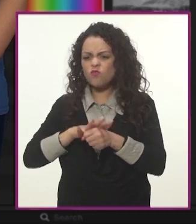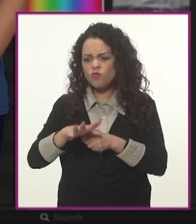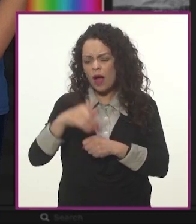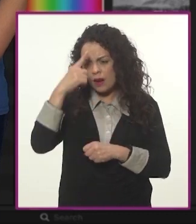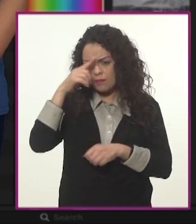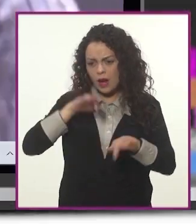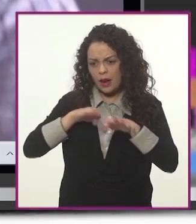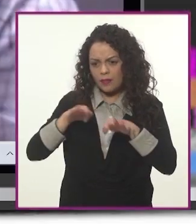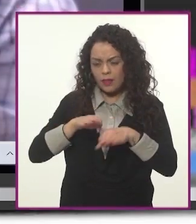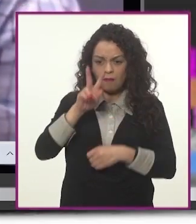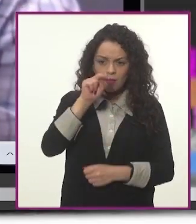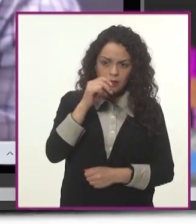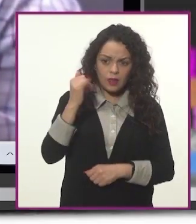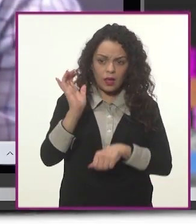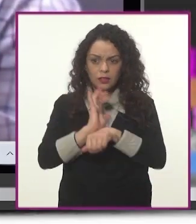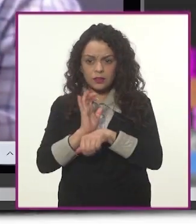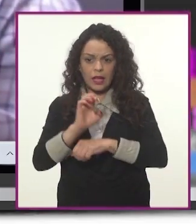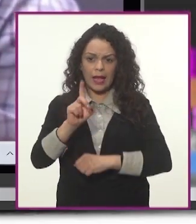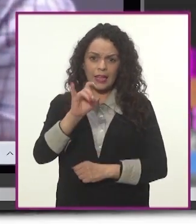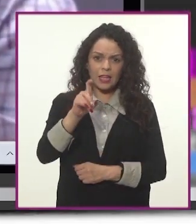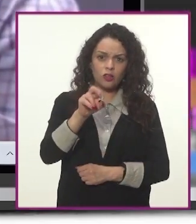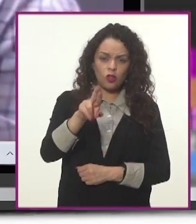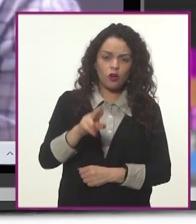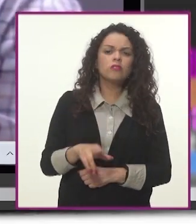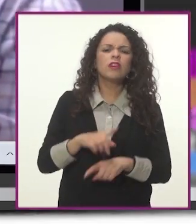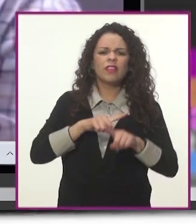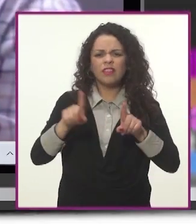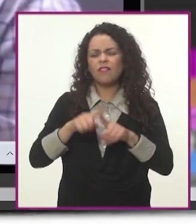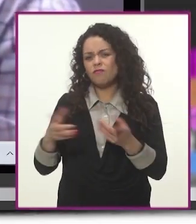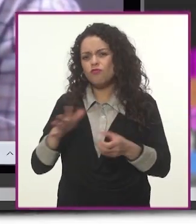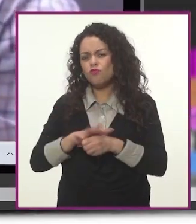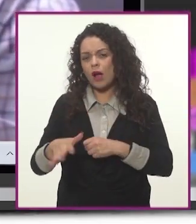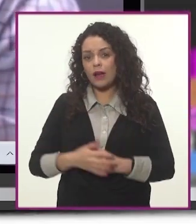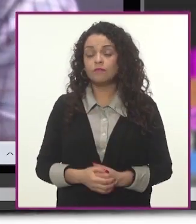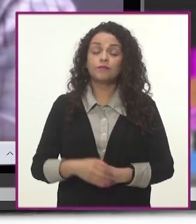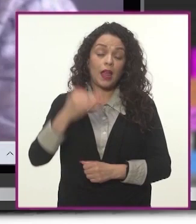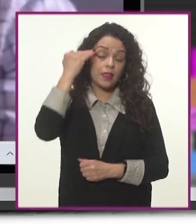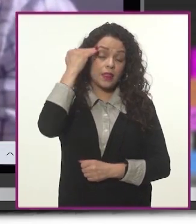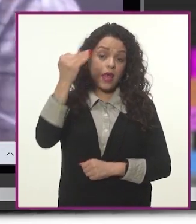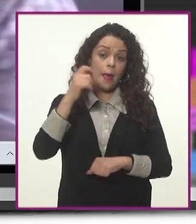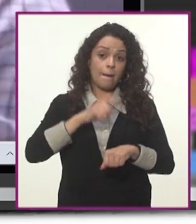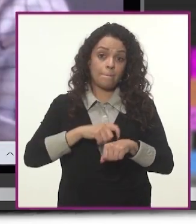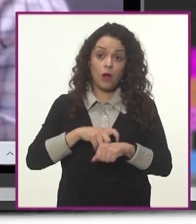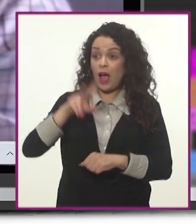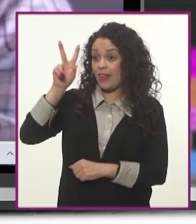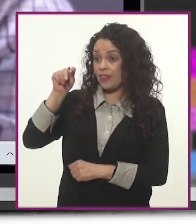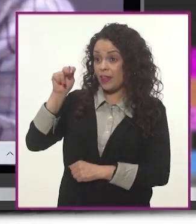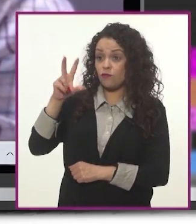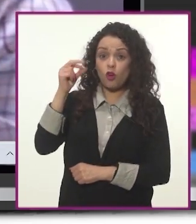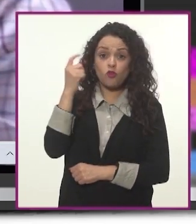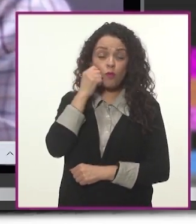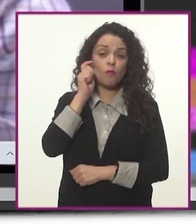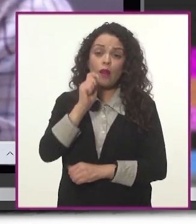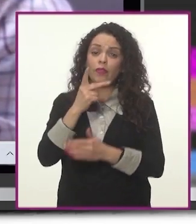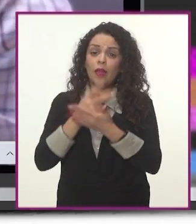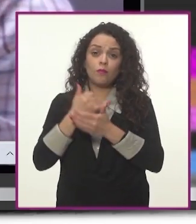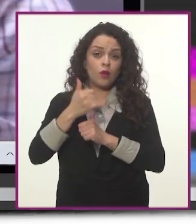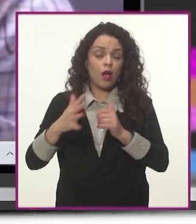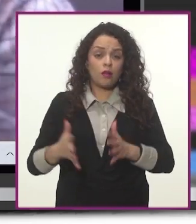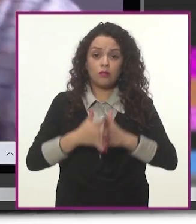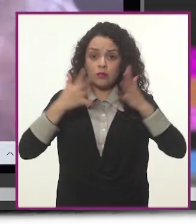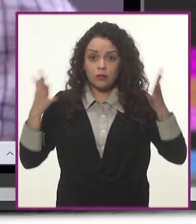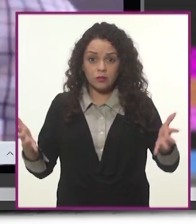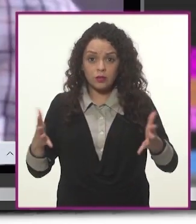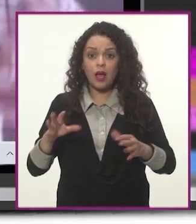cine y televisión? Pues la mayor diferencia es el tiempo. Todo lo que se hace en televisión, incluso aunque estamos hablando de proyectos muy grandes como Juego de